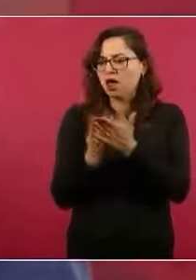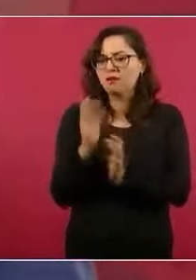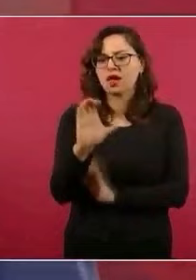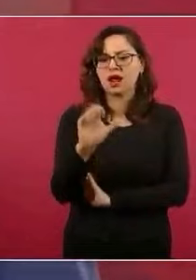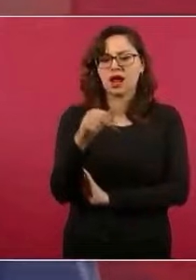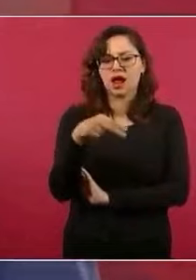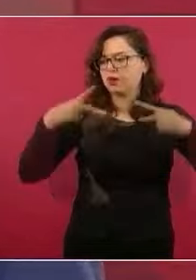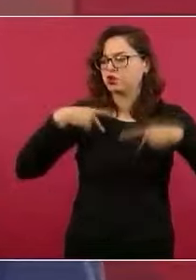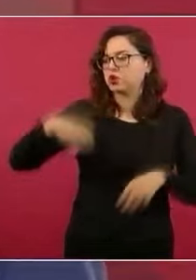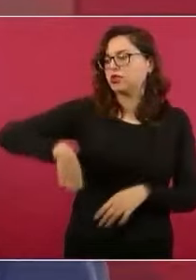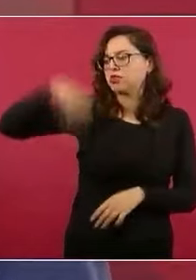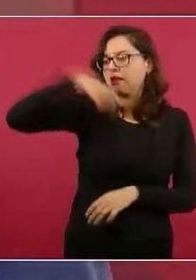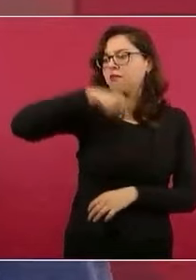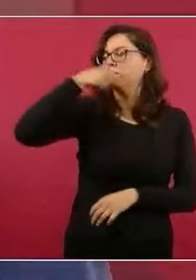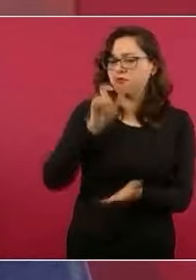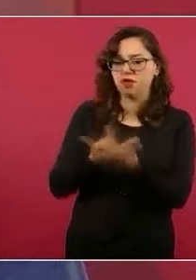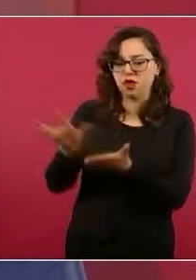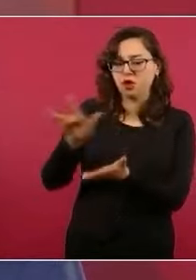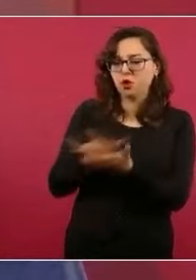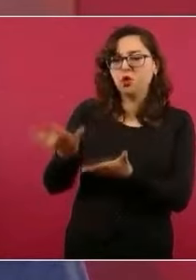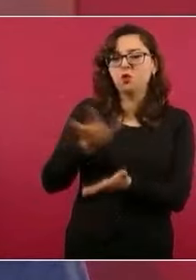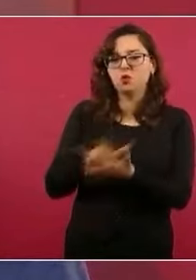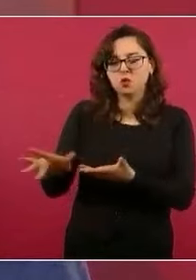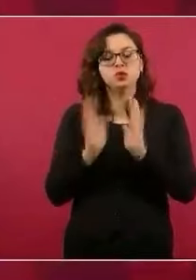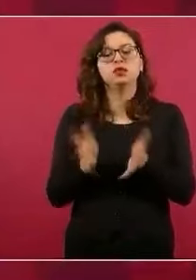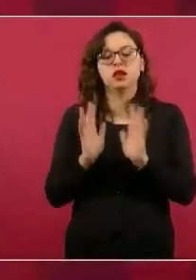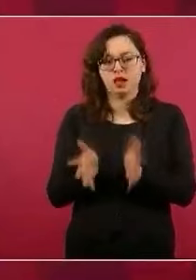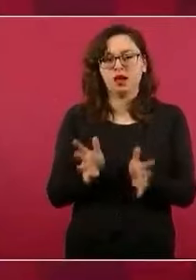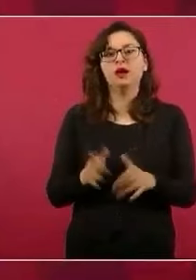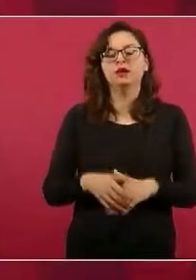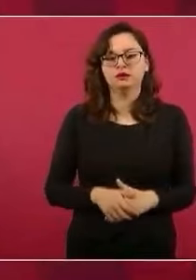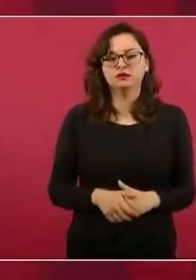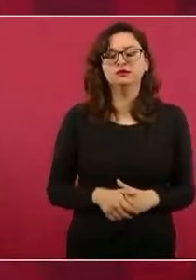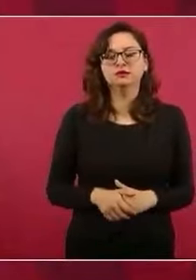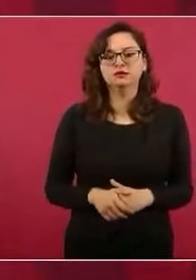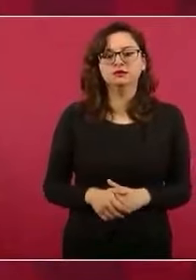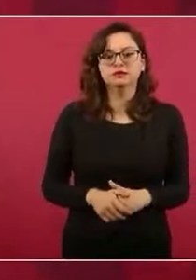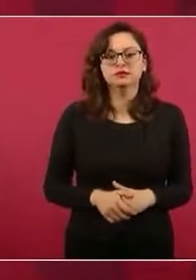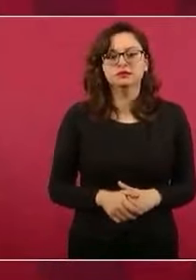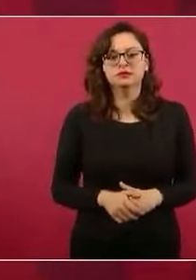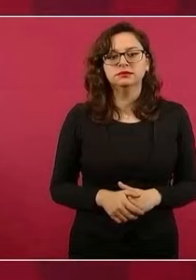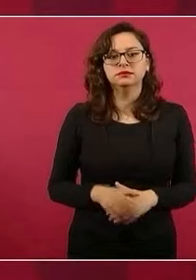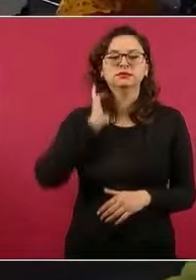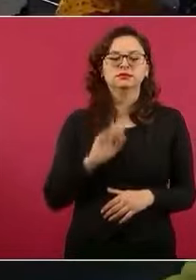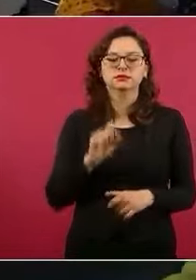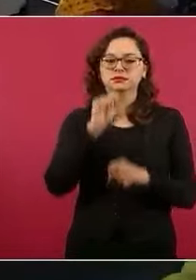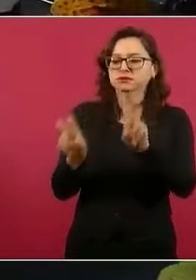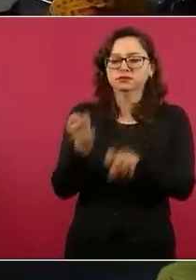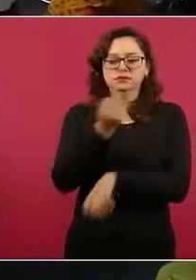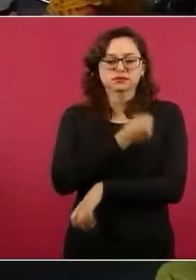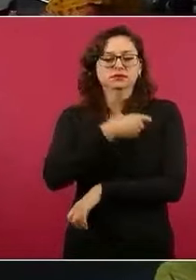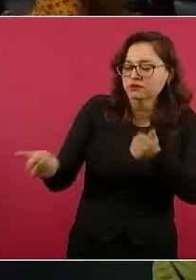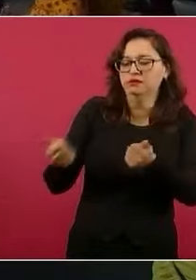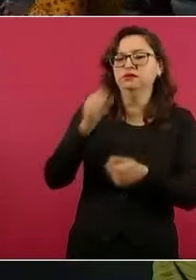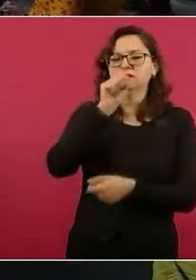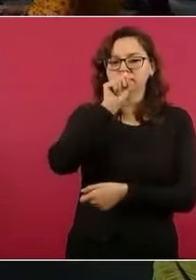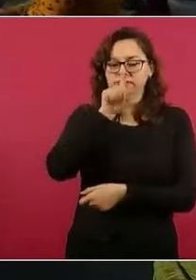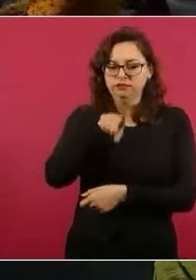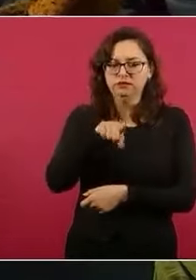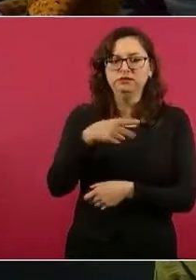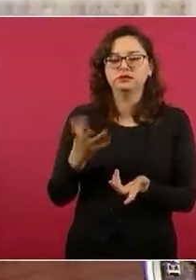de más edad, ya están recibiendo ese apoyo. Ya se está resolviendo lo de salud también, ya